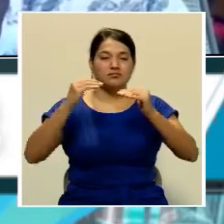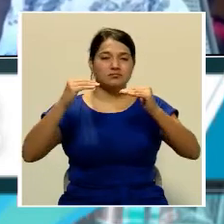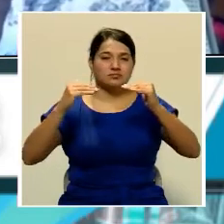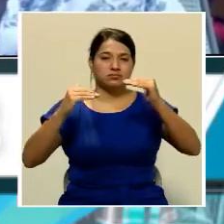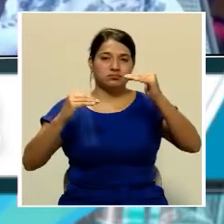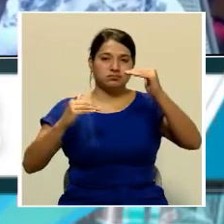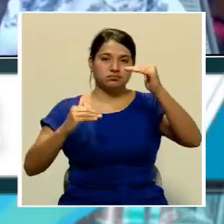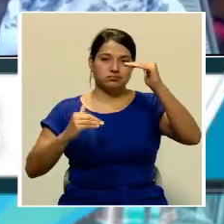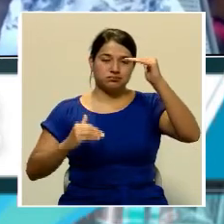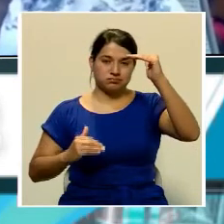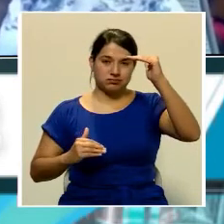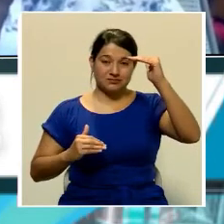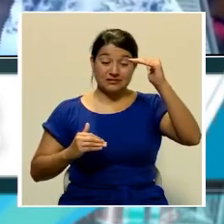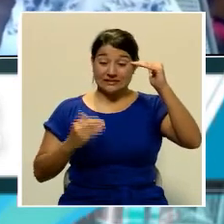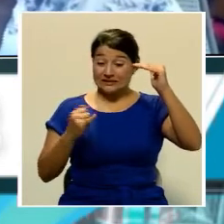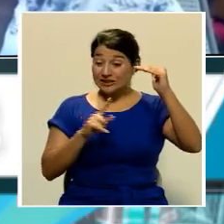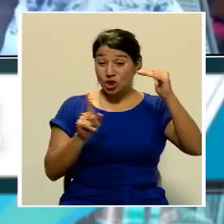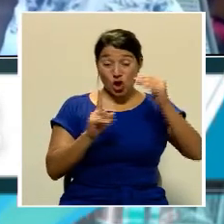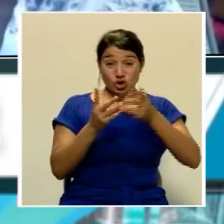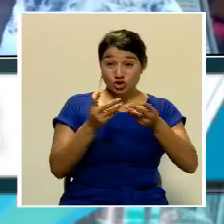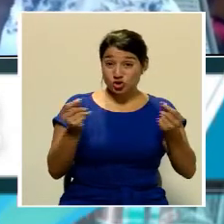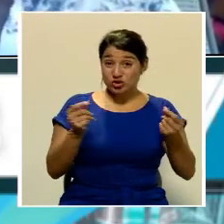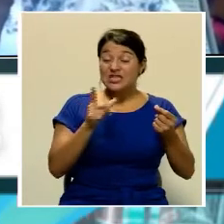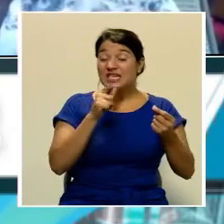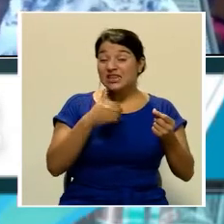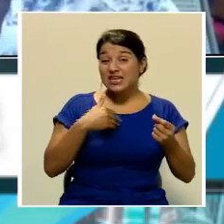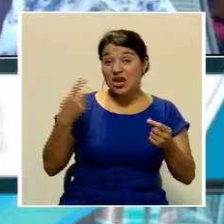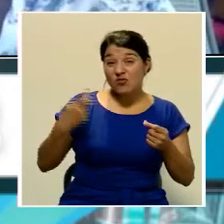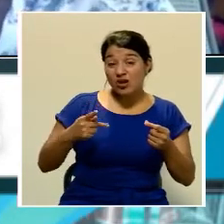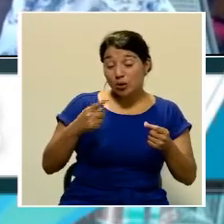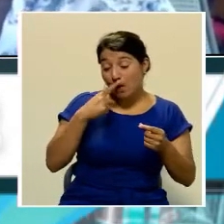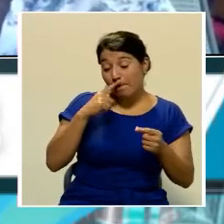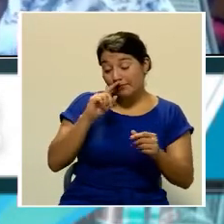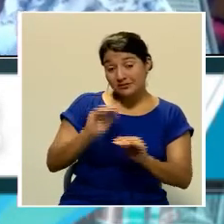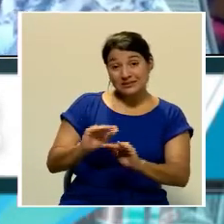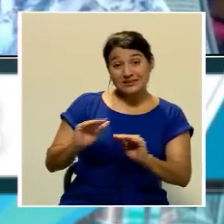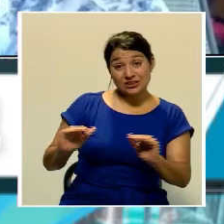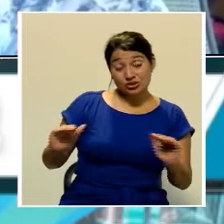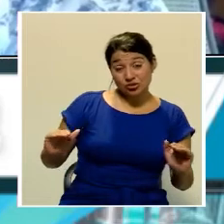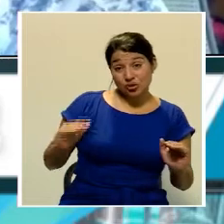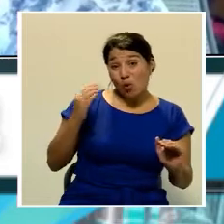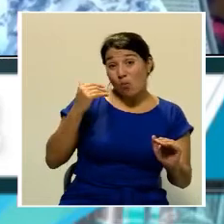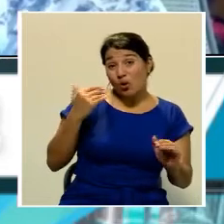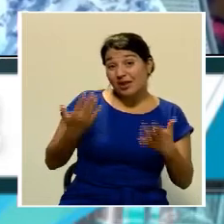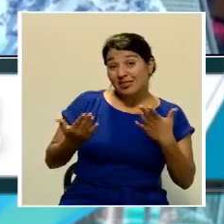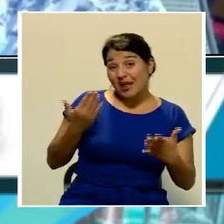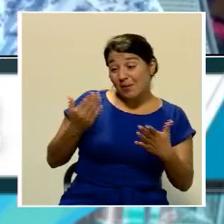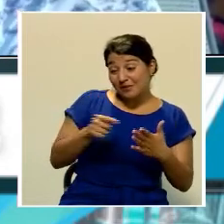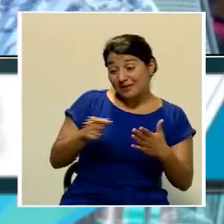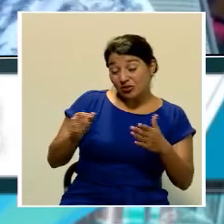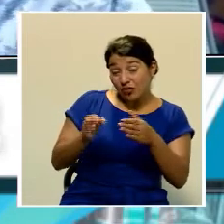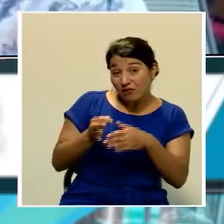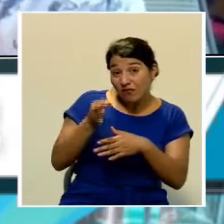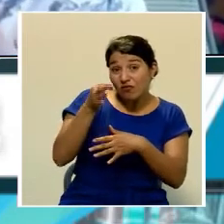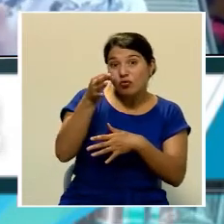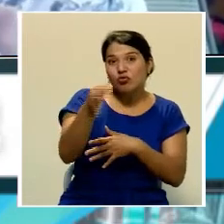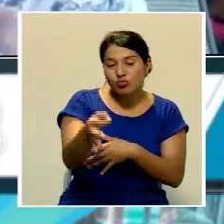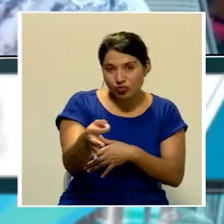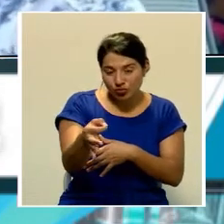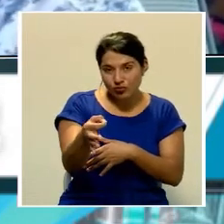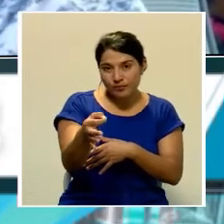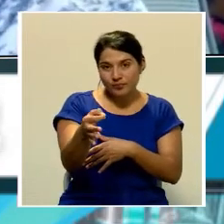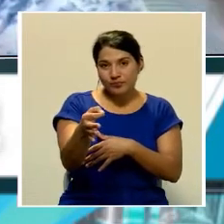subsanan, ahí el riesgo es para los más pequeños, porque podría ser que en etapas posteriores